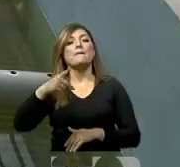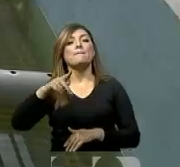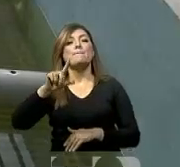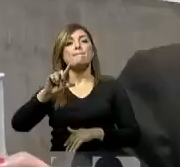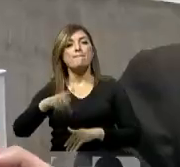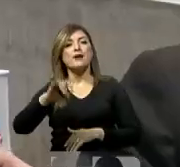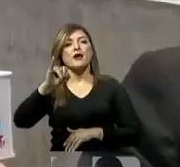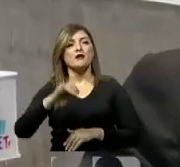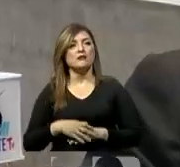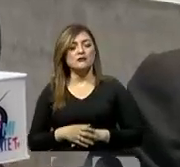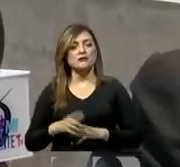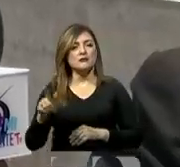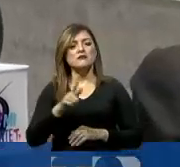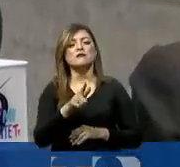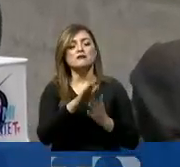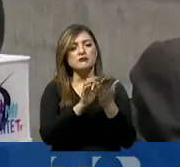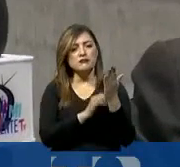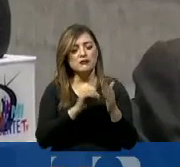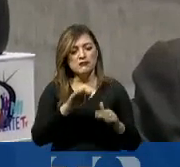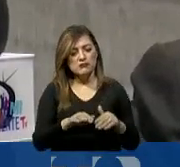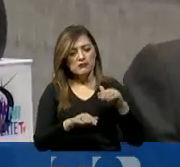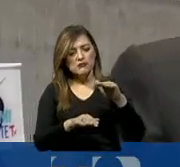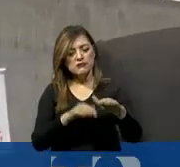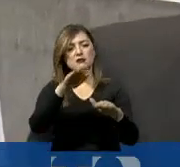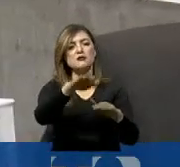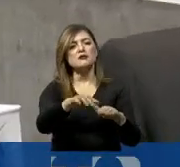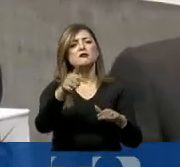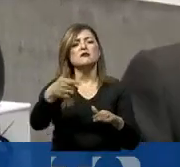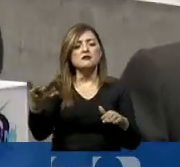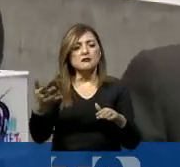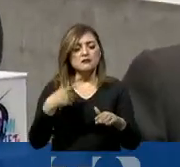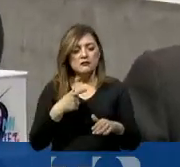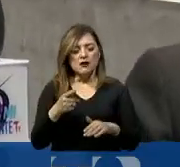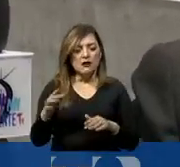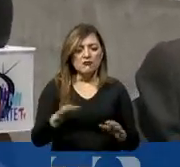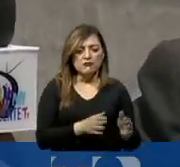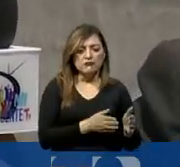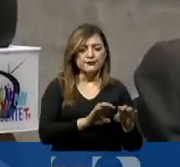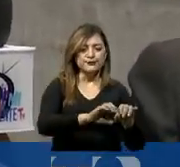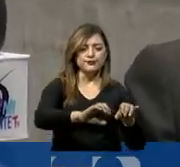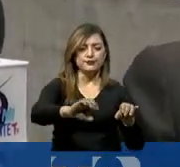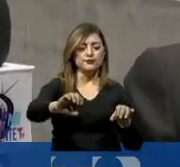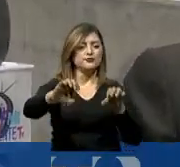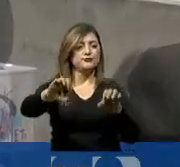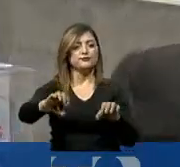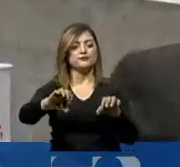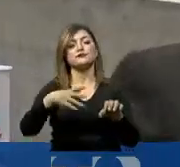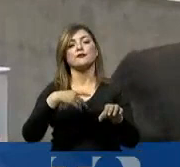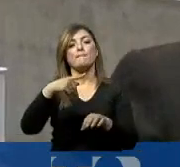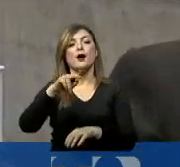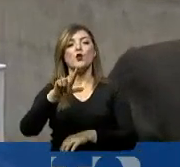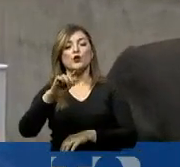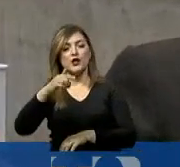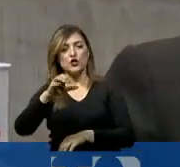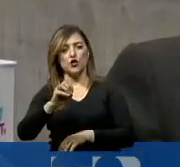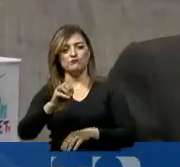tercera fase. El tercer componente es la línea de conducción de Paluguillo hasta parroquias orientales. También un